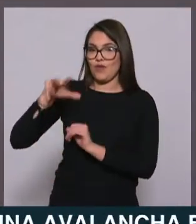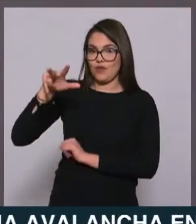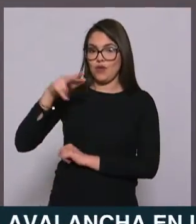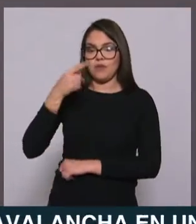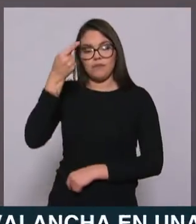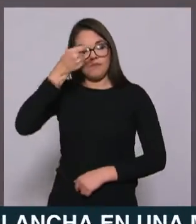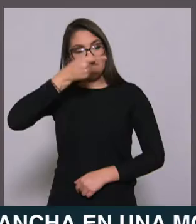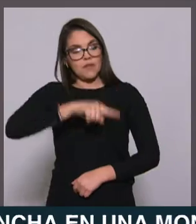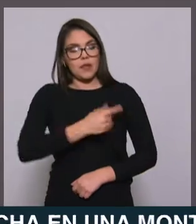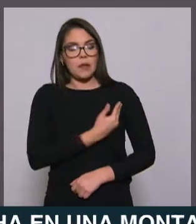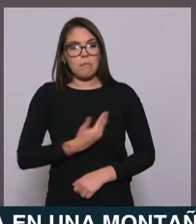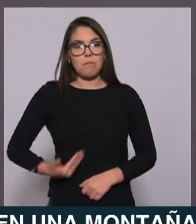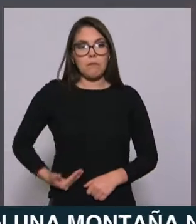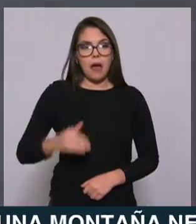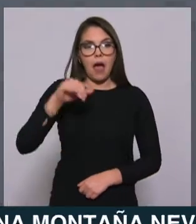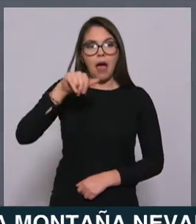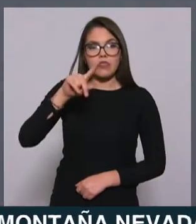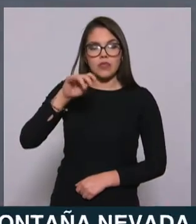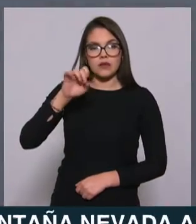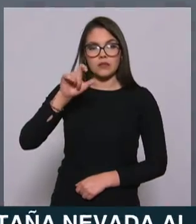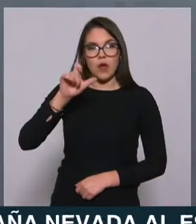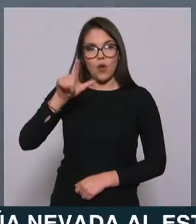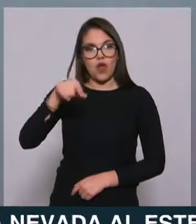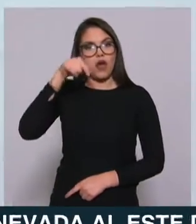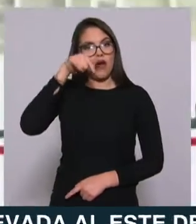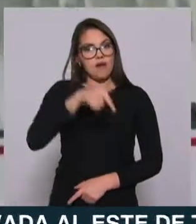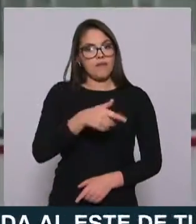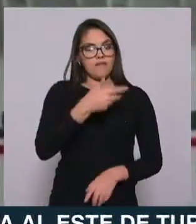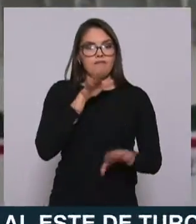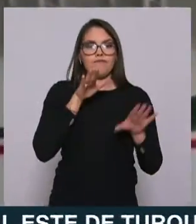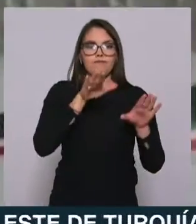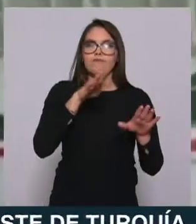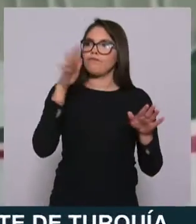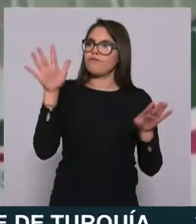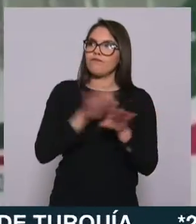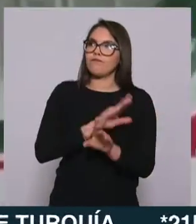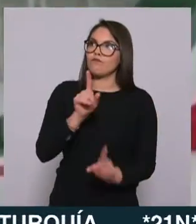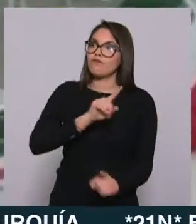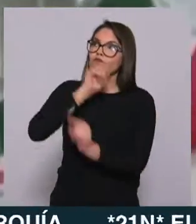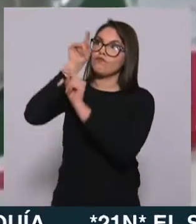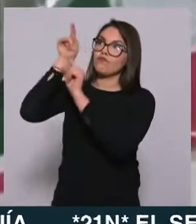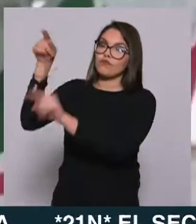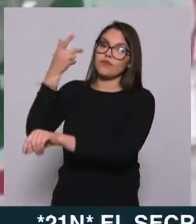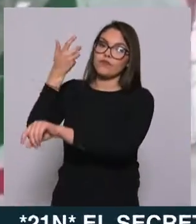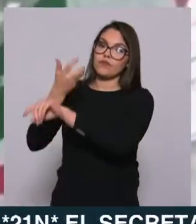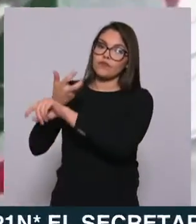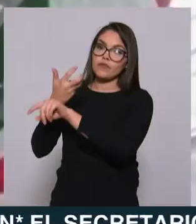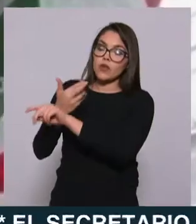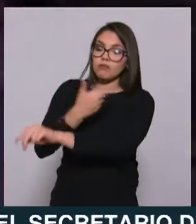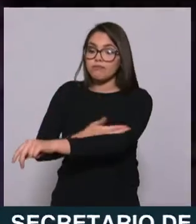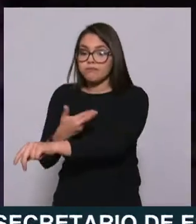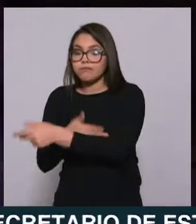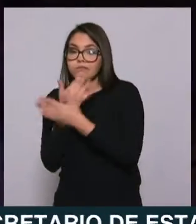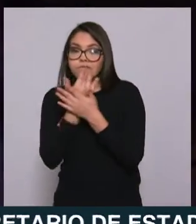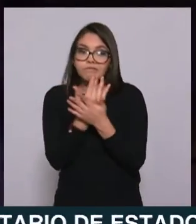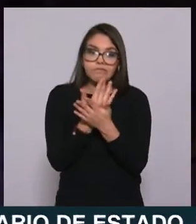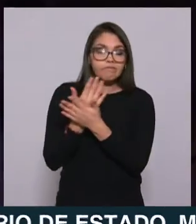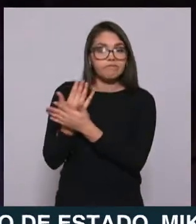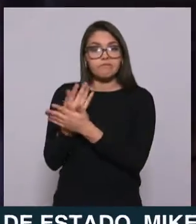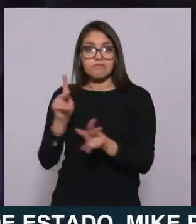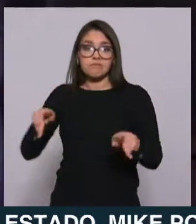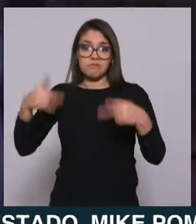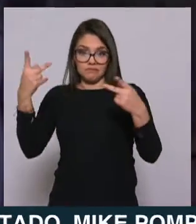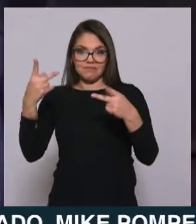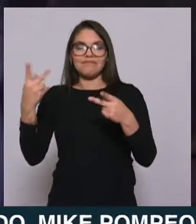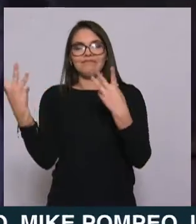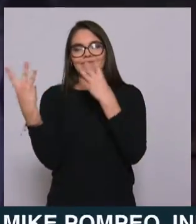Andrés Manuel López Obrador, el avión partió a Estados Unidos para iniciar un proceso de venta con el acompañamiento de la Organización de